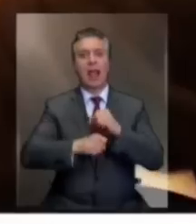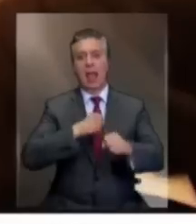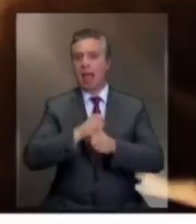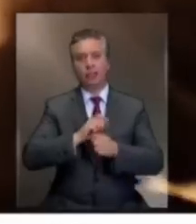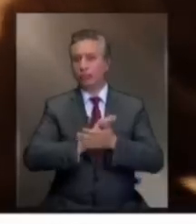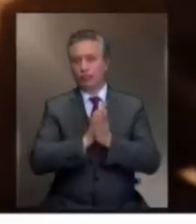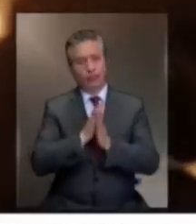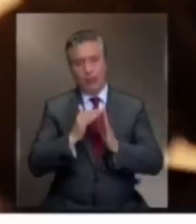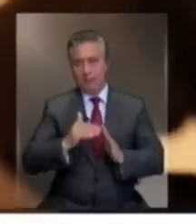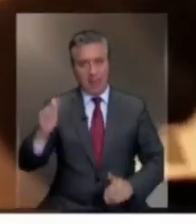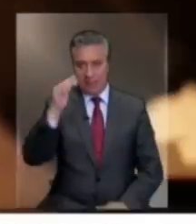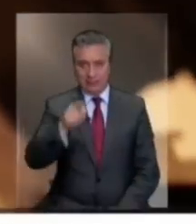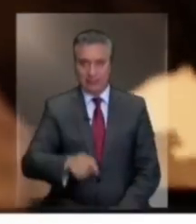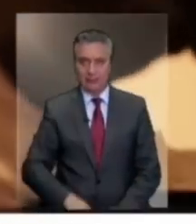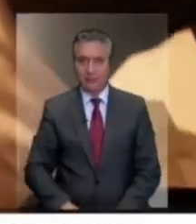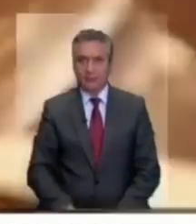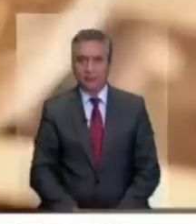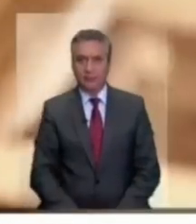casos